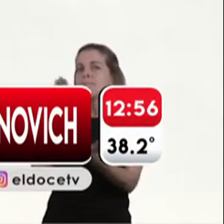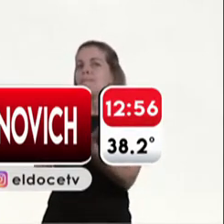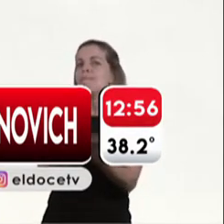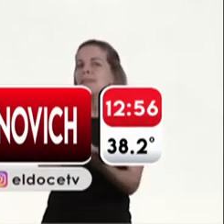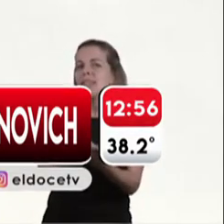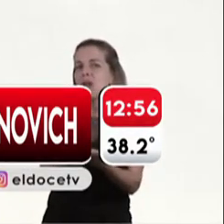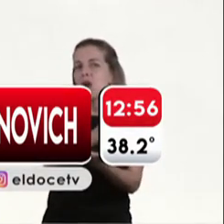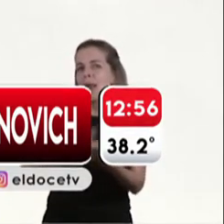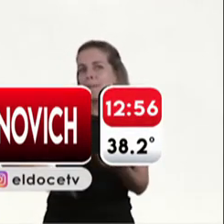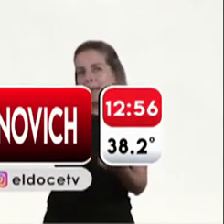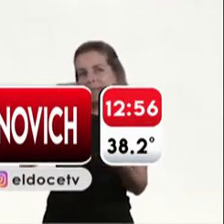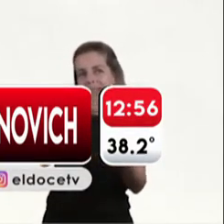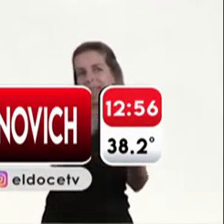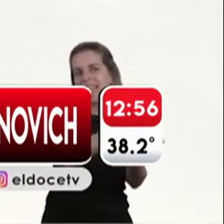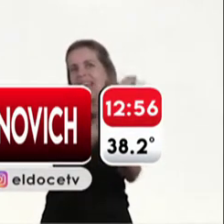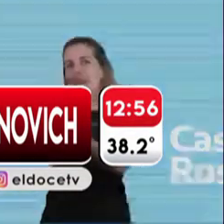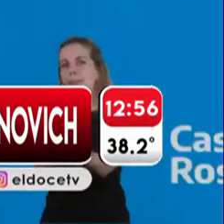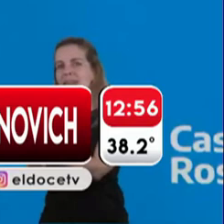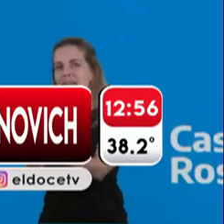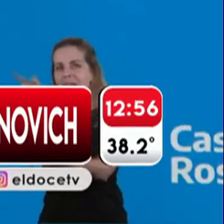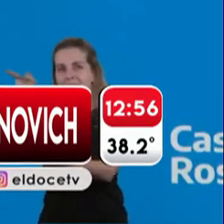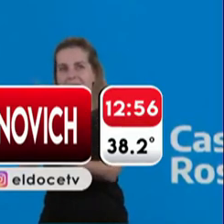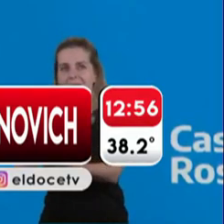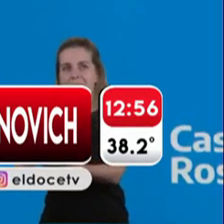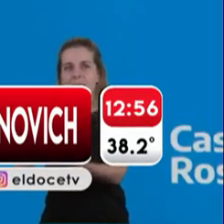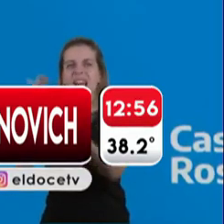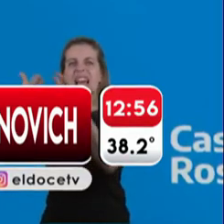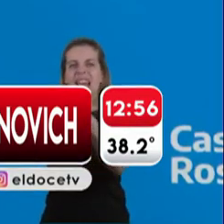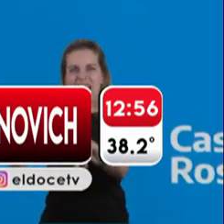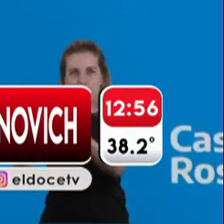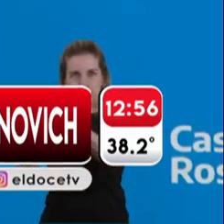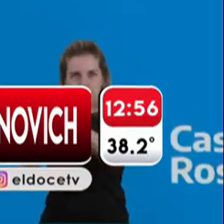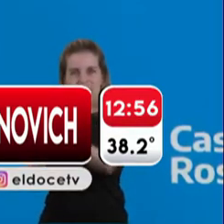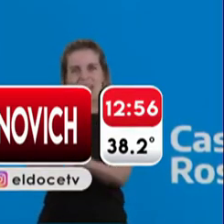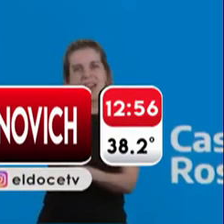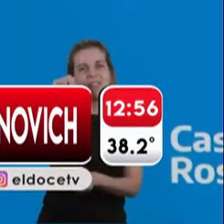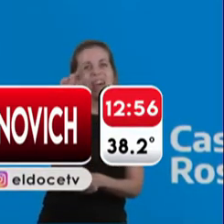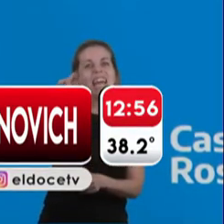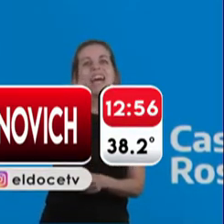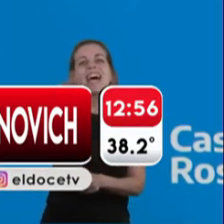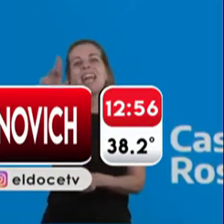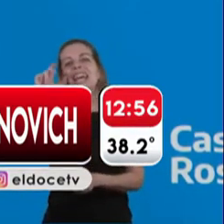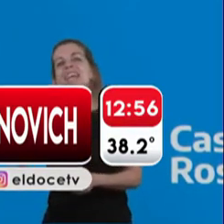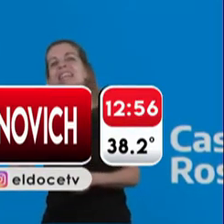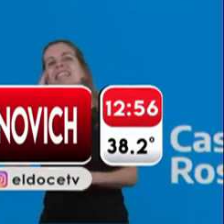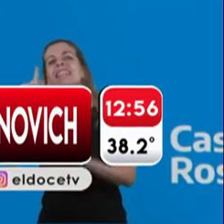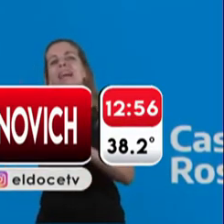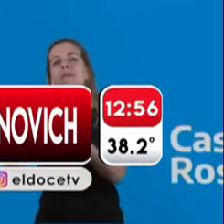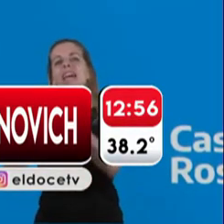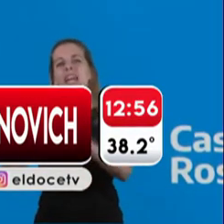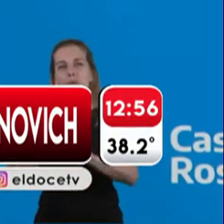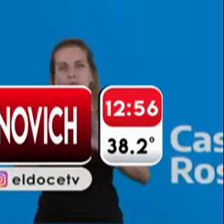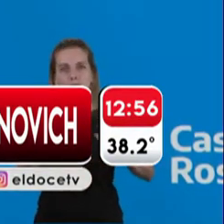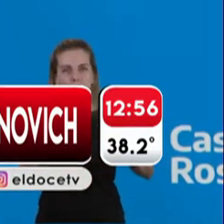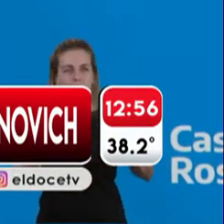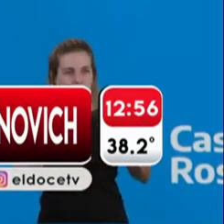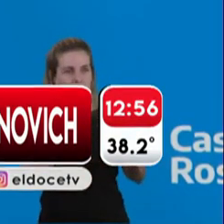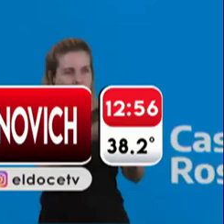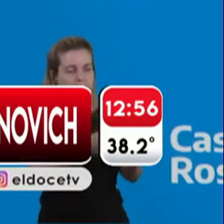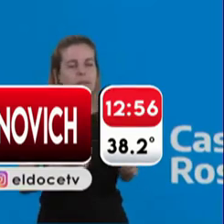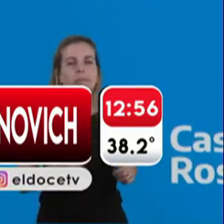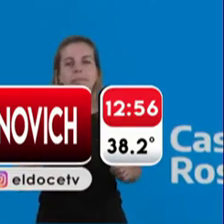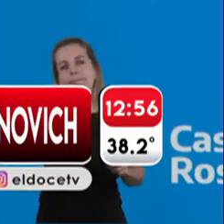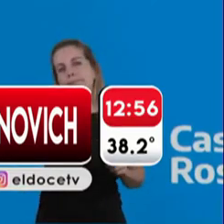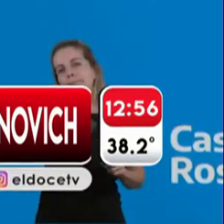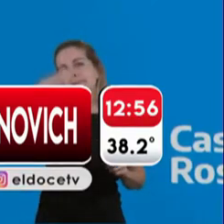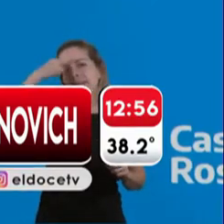titular del PAMI, a Jorge Ferraresi. Muchas gracias, Rodrigo. Nos parece que realmente los viajes